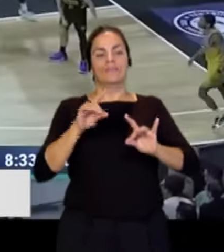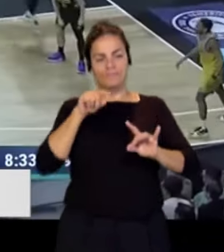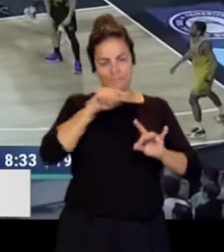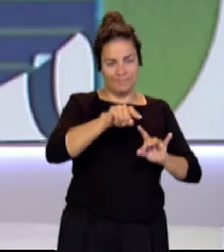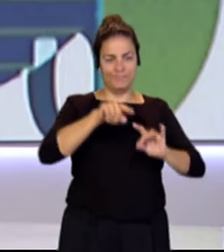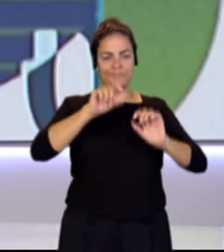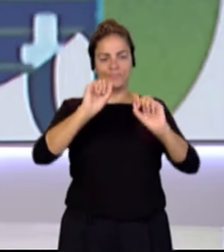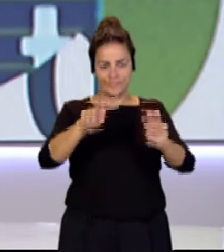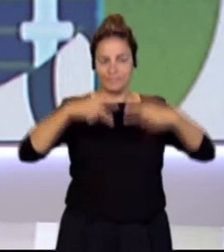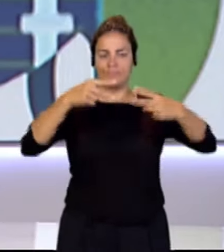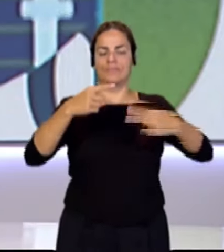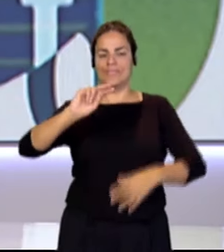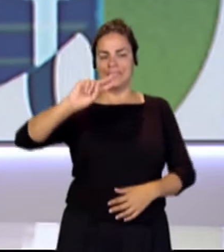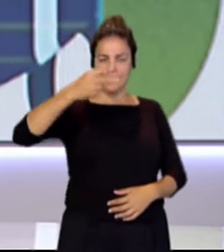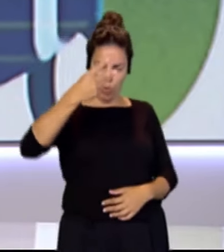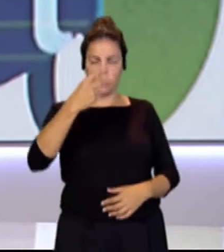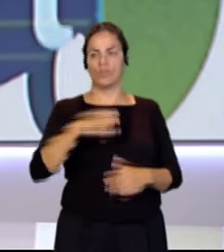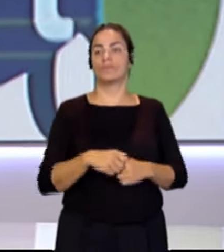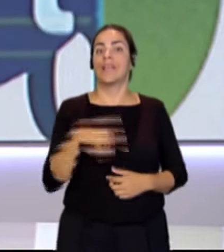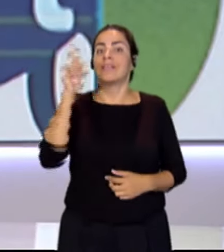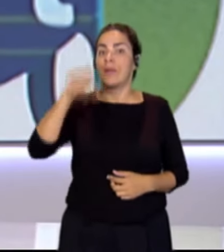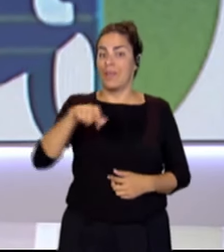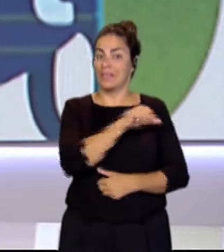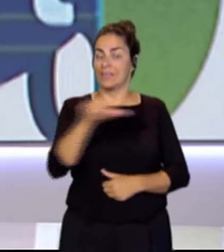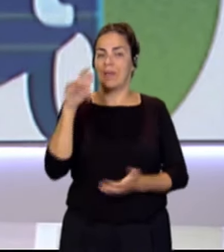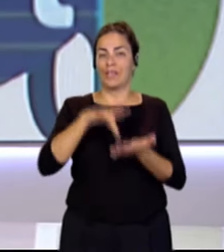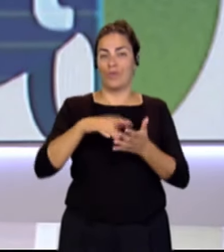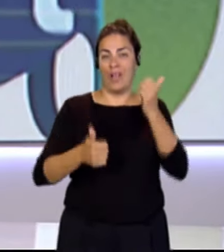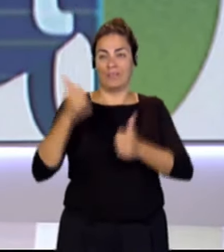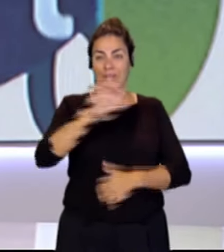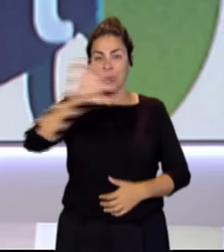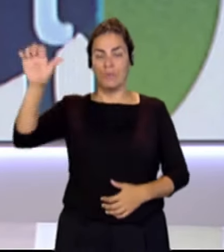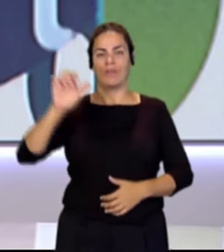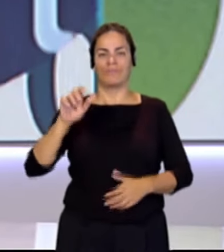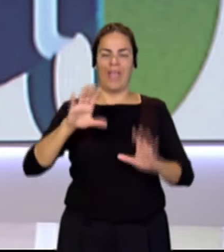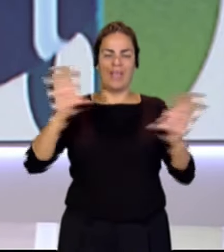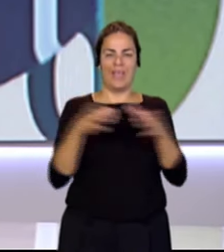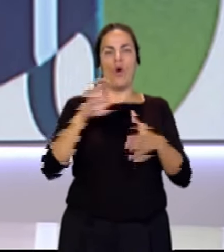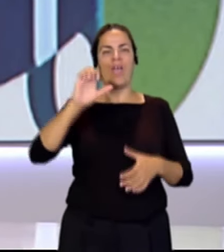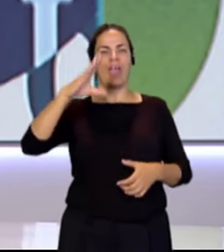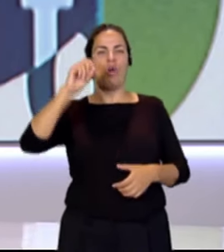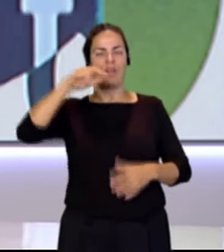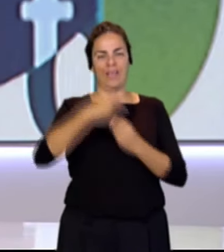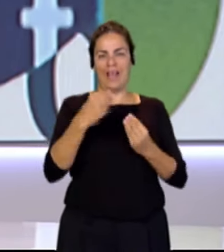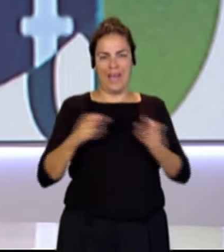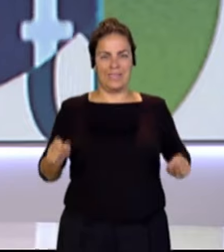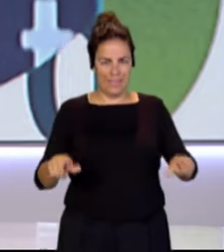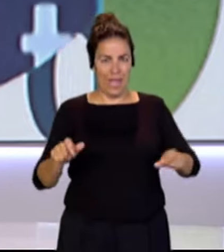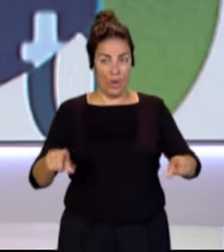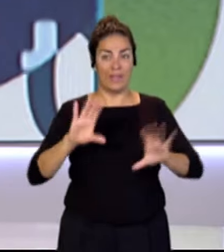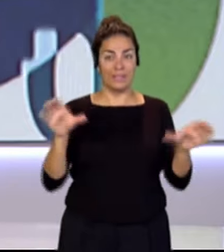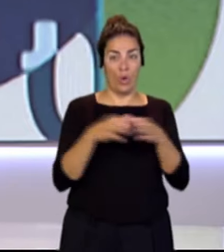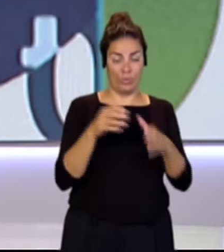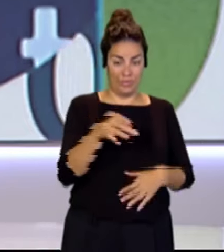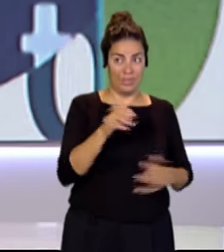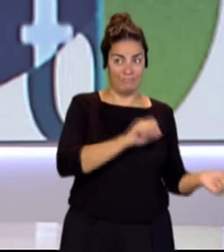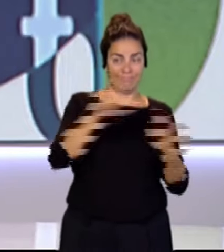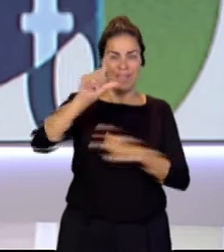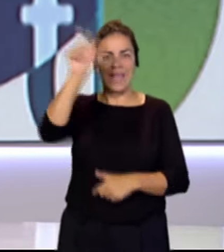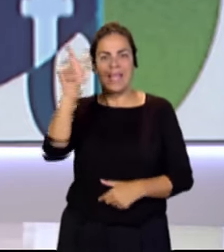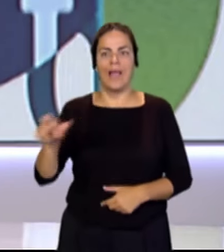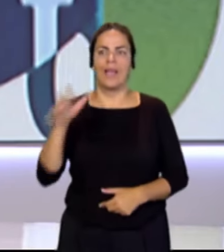segundos también tiene competición europea esta semana el econi gran canaria de baloncesto en silla de ruedas el conjunto isleño se desplaza a Italia con un